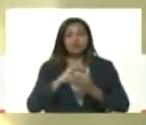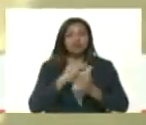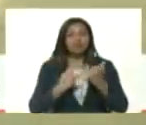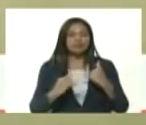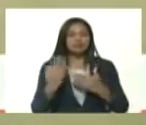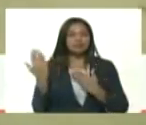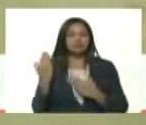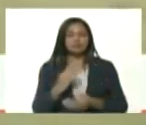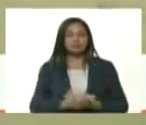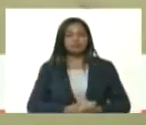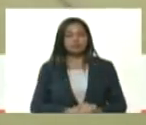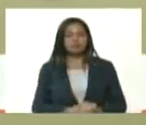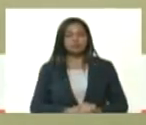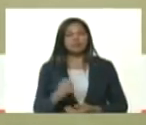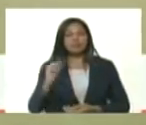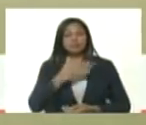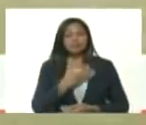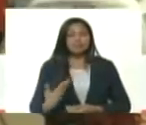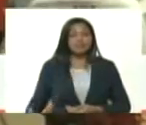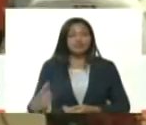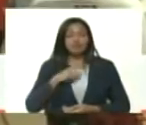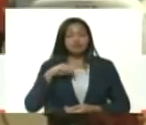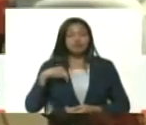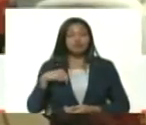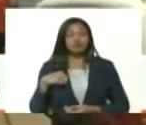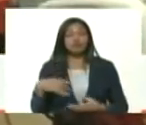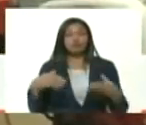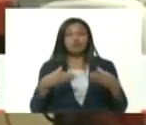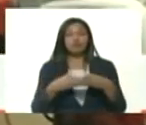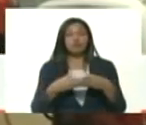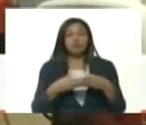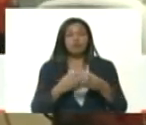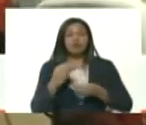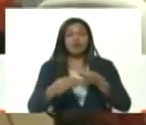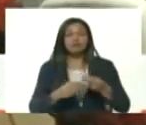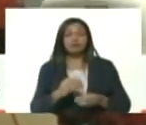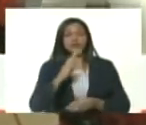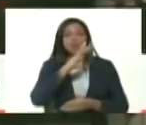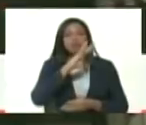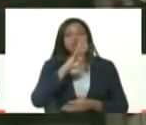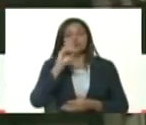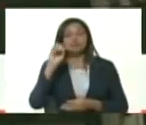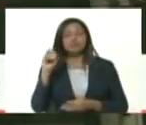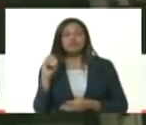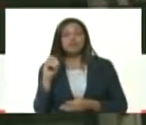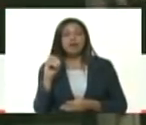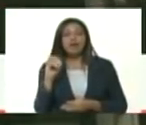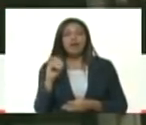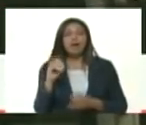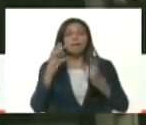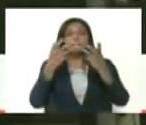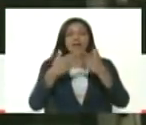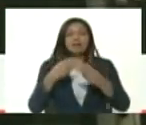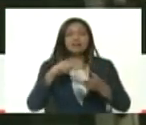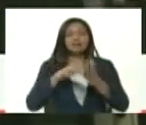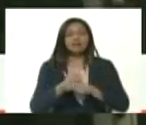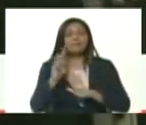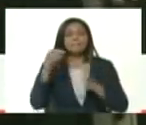la transmisión. Sí, presidente, estamos hablando de un equipo que componen 404 maquinarias con un total